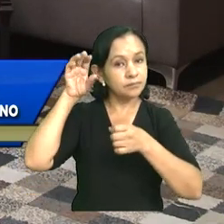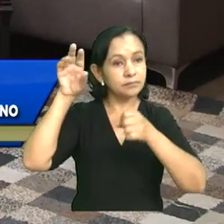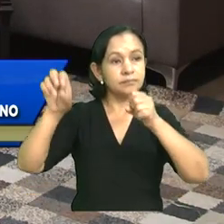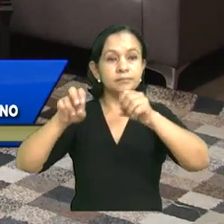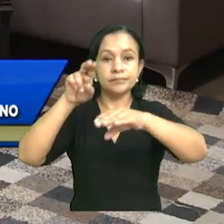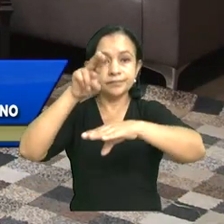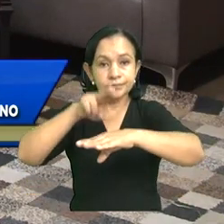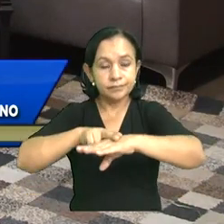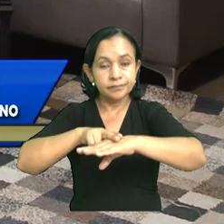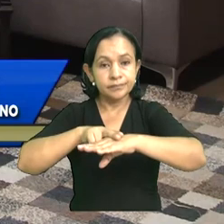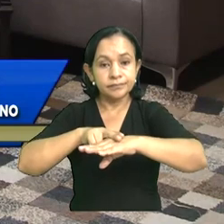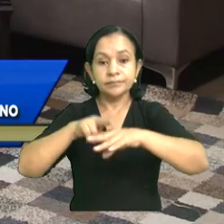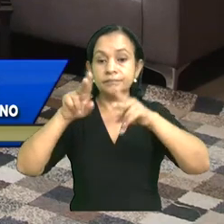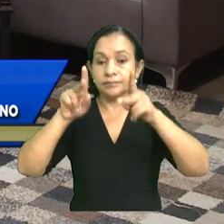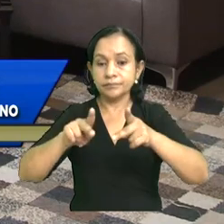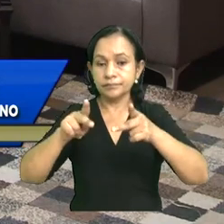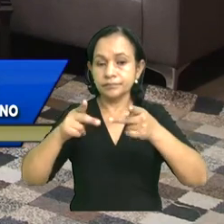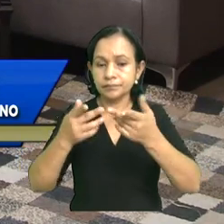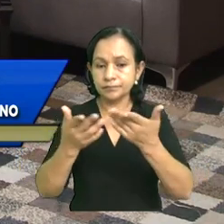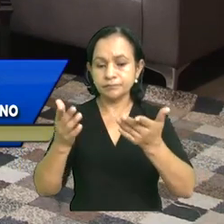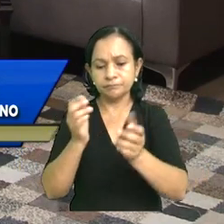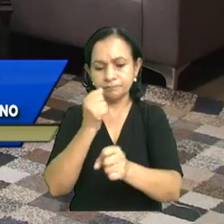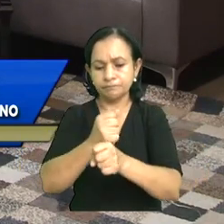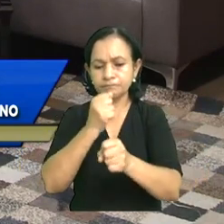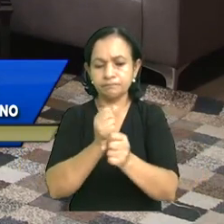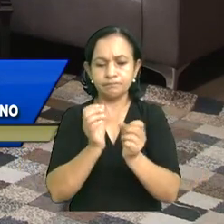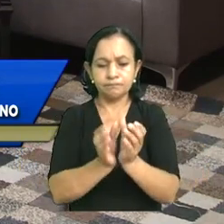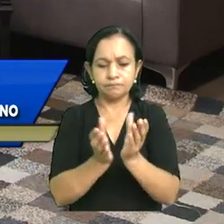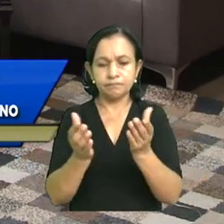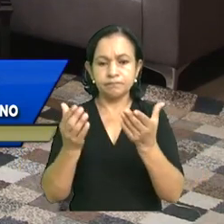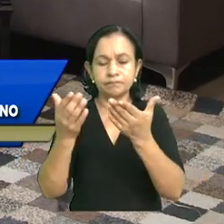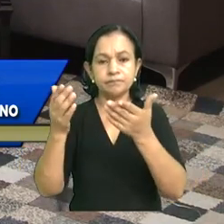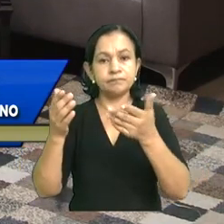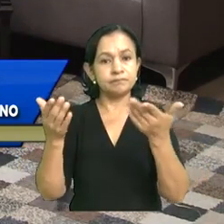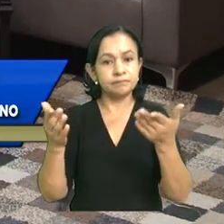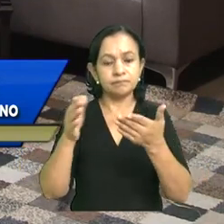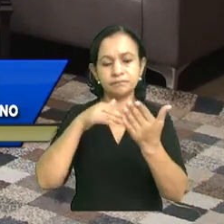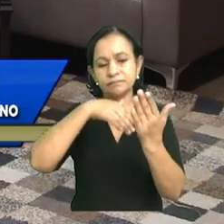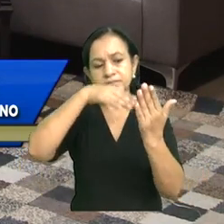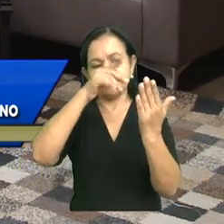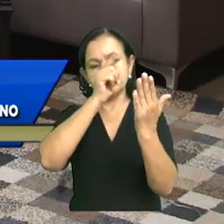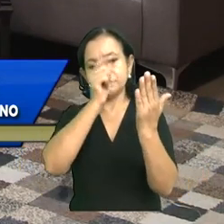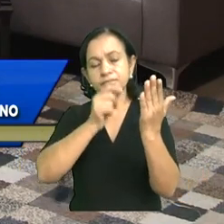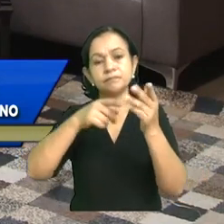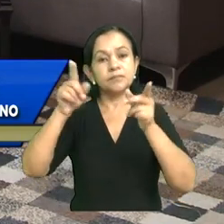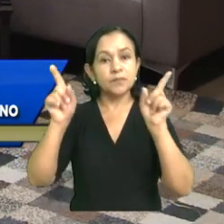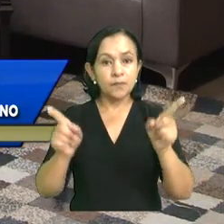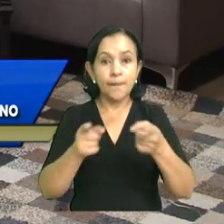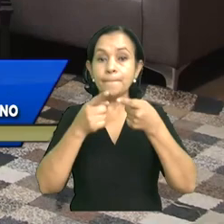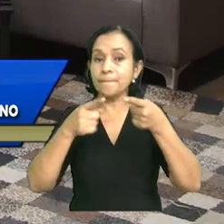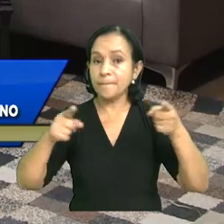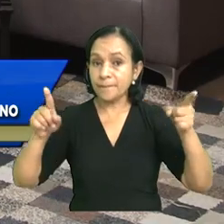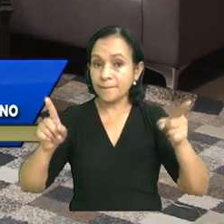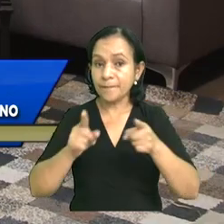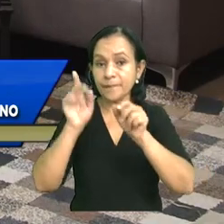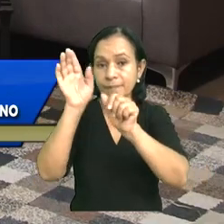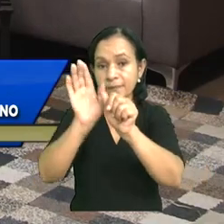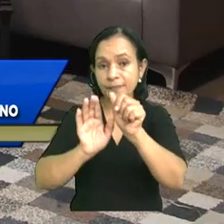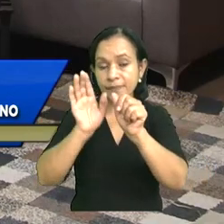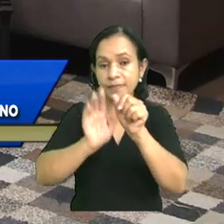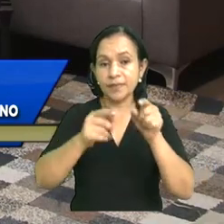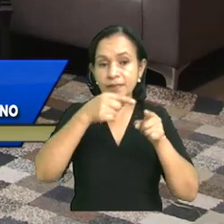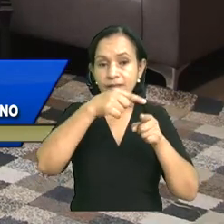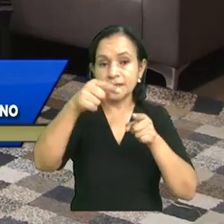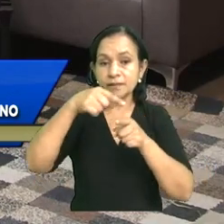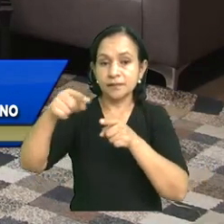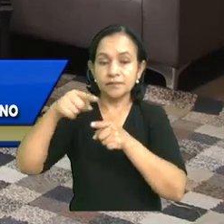nacionales, emprendedores, artesanos, artistas, pintores, músicos. En cada localidad, todo